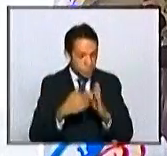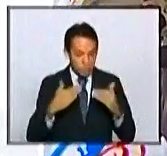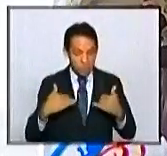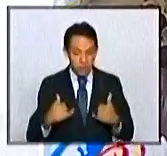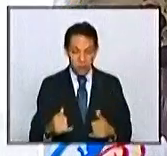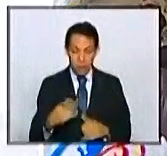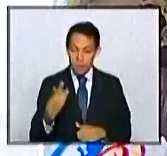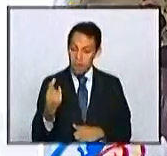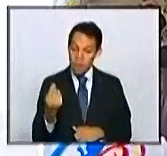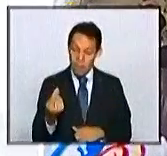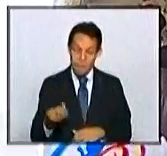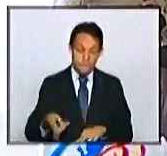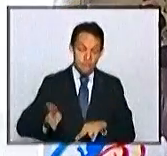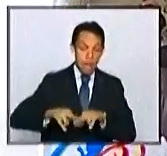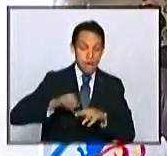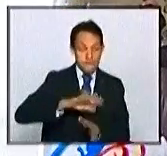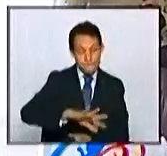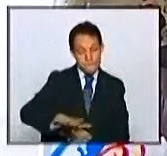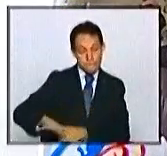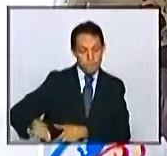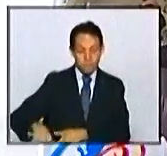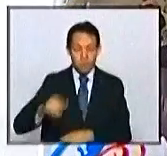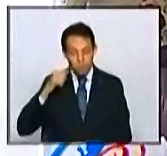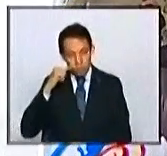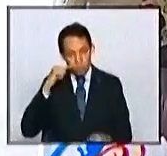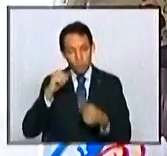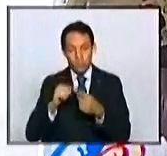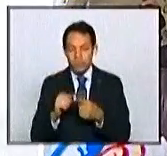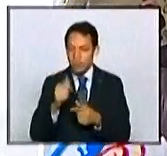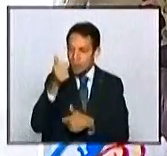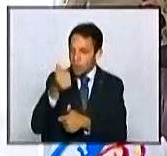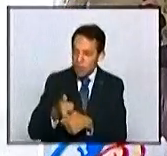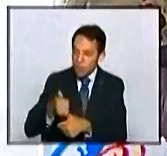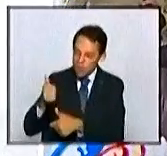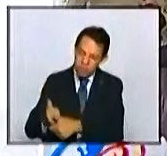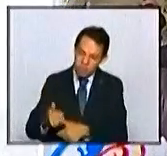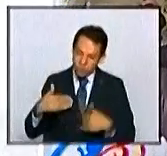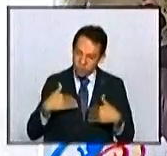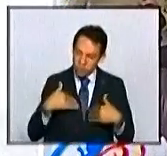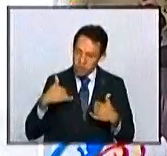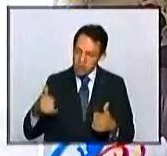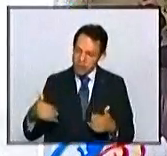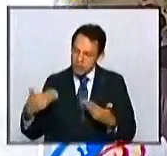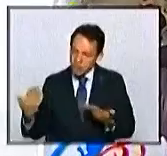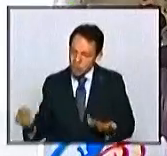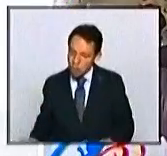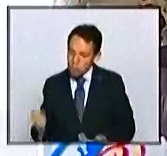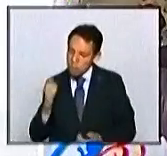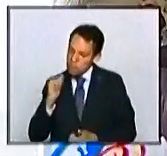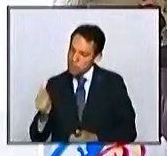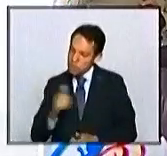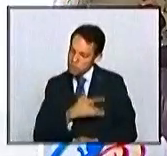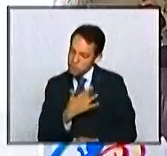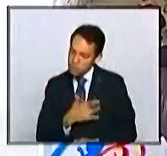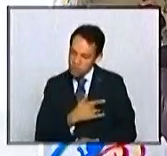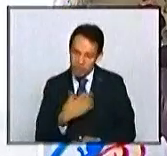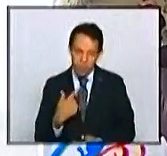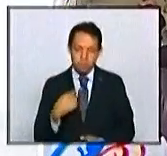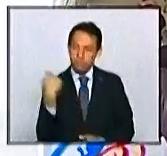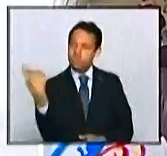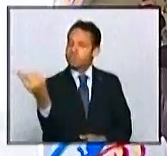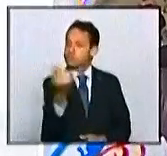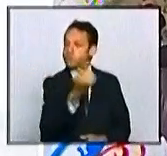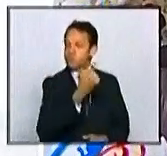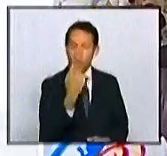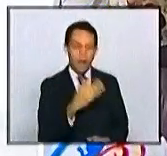económico, también teniendo esa subjetividad de cómo la persona se siente en sí mismo, en su entorno social, en